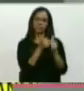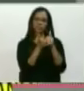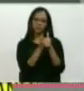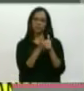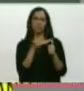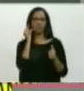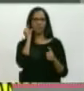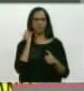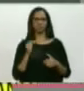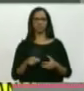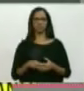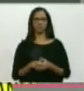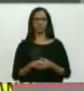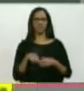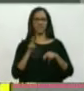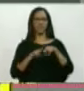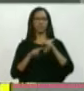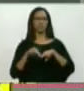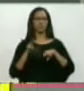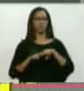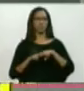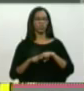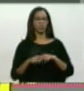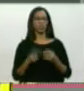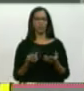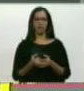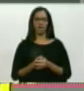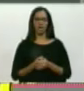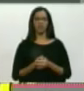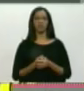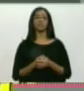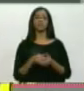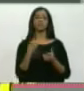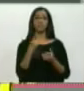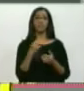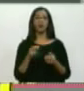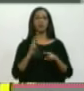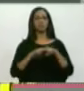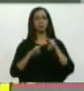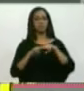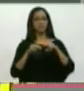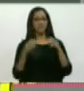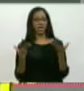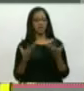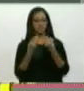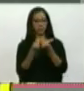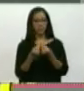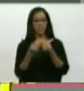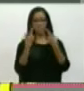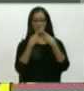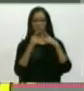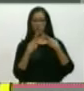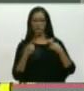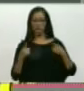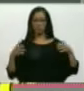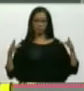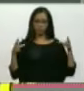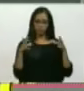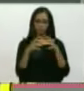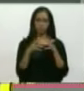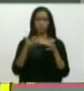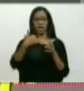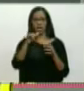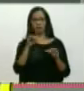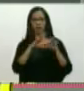Merlano. La estructura criminal a la cual perteneció Merlano Rebolledo fue constituida por medio de las distintas coaliciones existentes entre